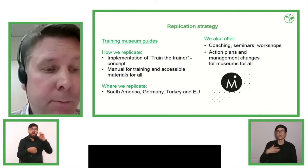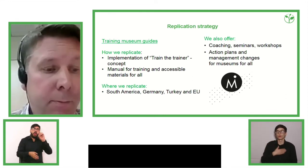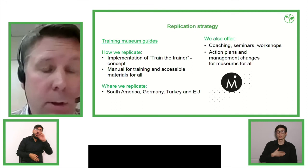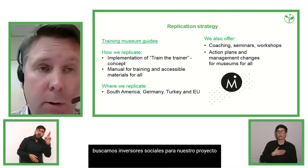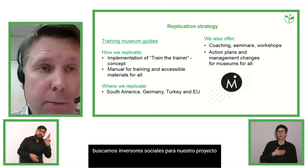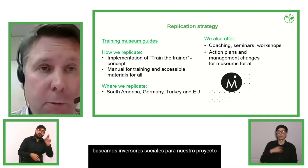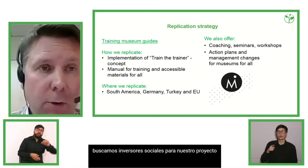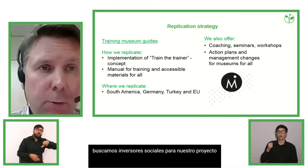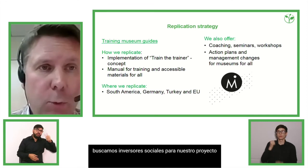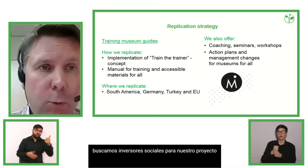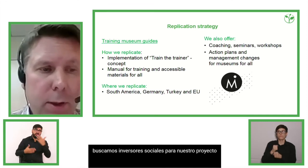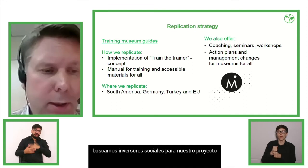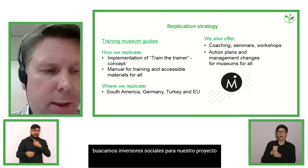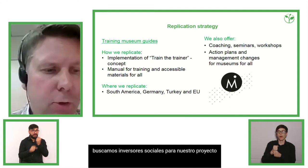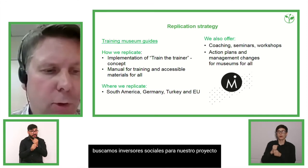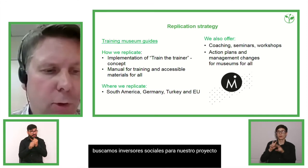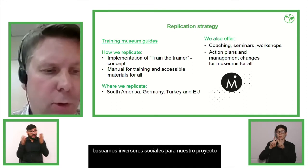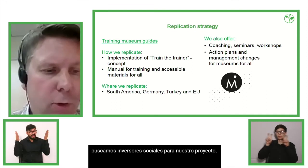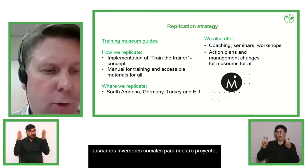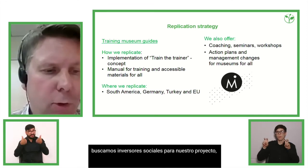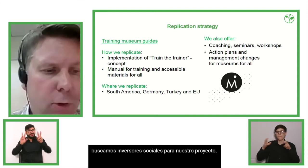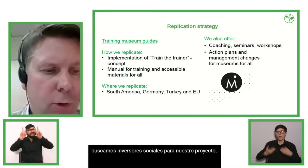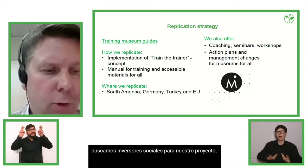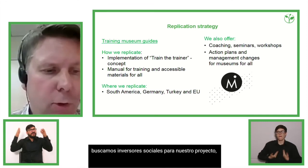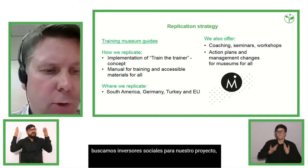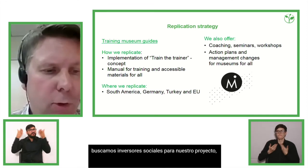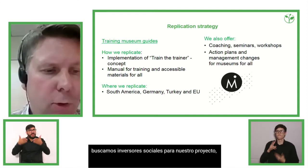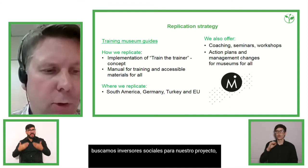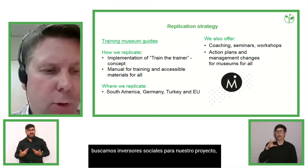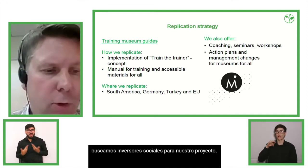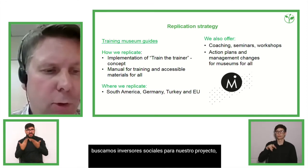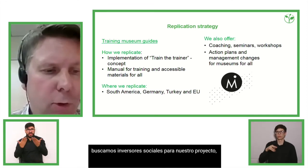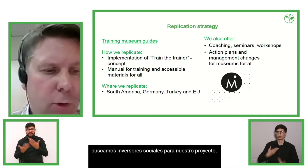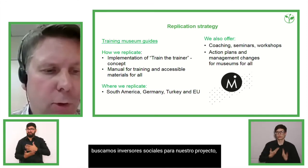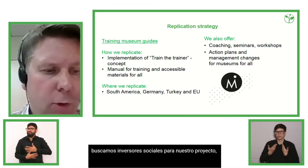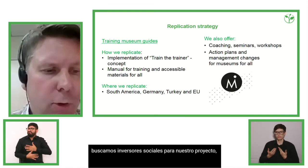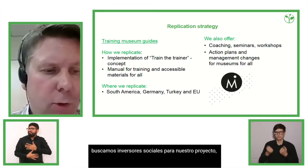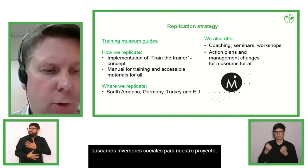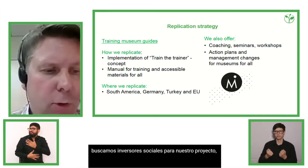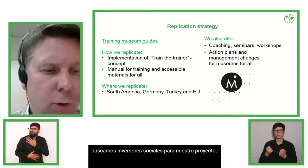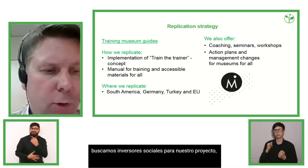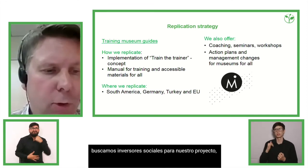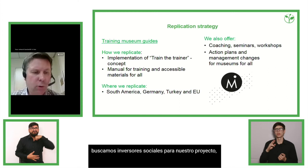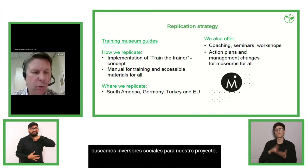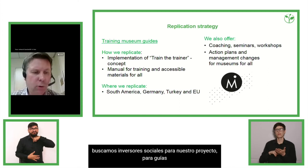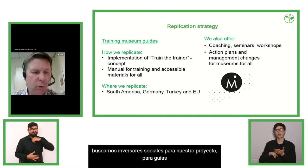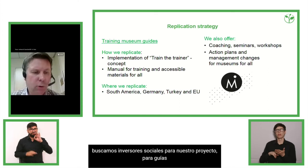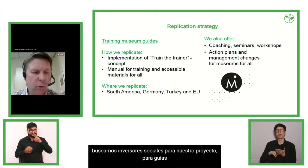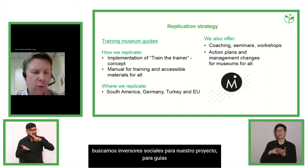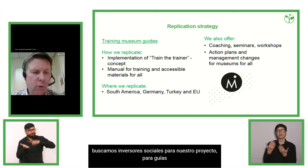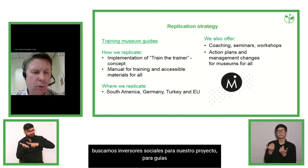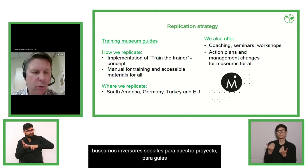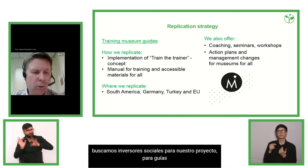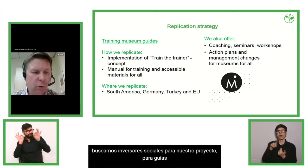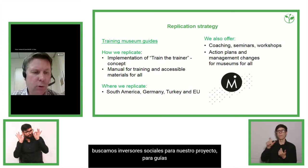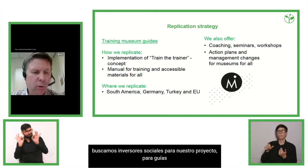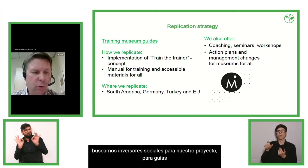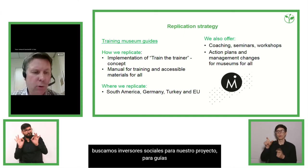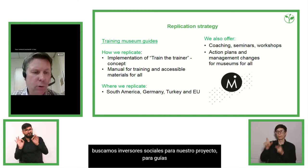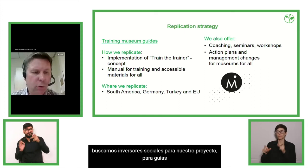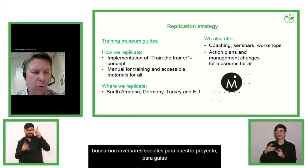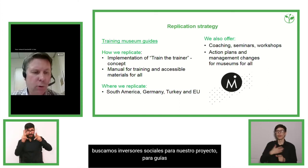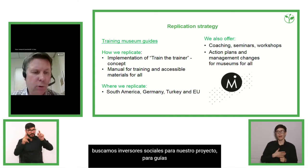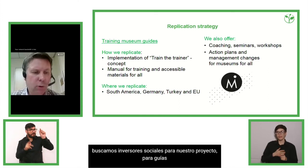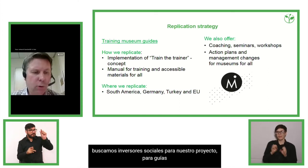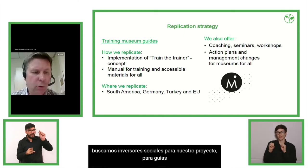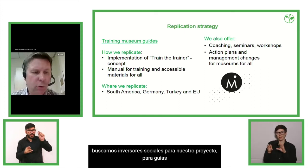trabajar en temas vocacionales. Y necesitamos capacitadores para la educación que implementen nuestro manual de